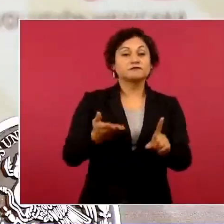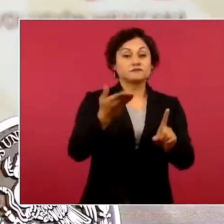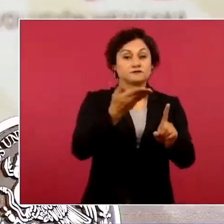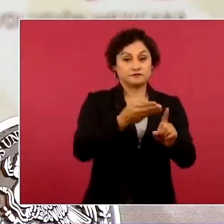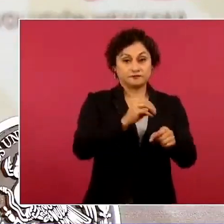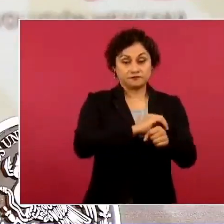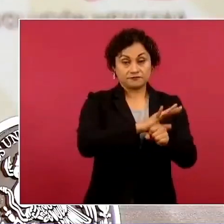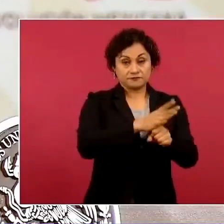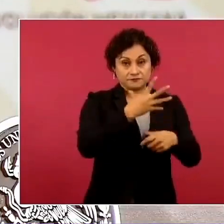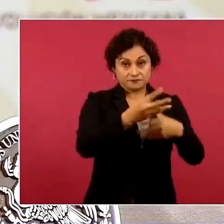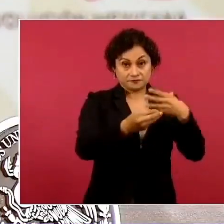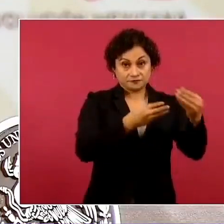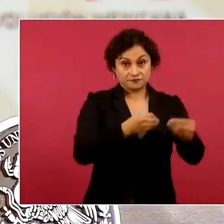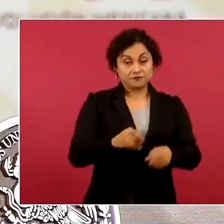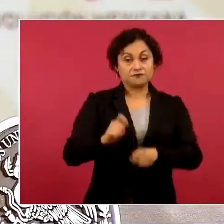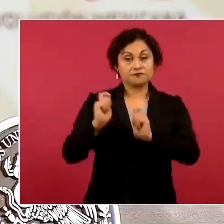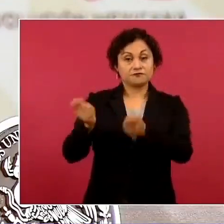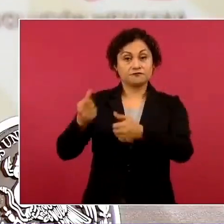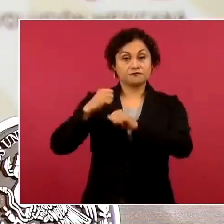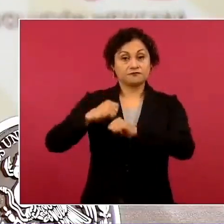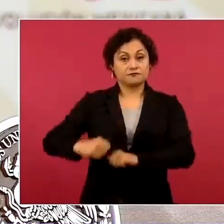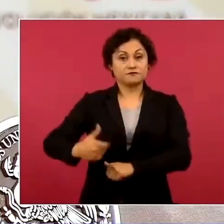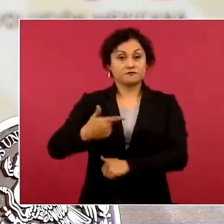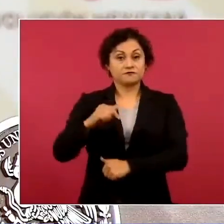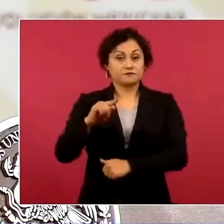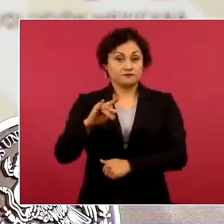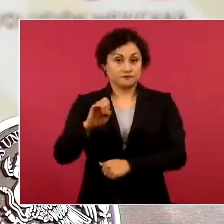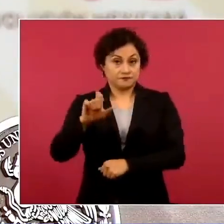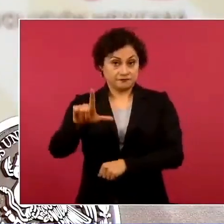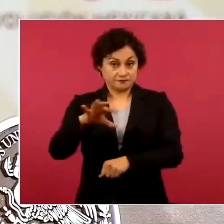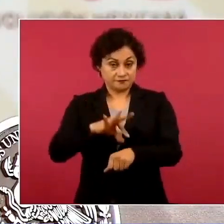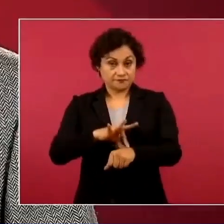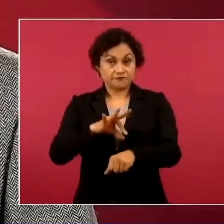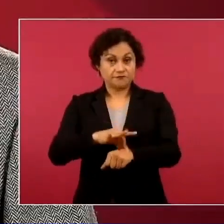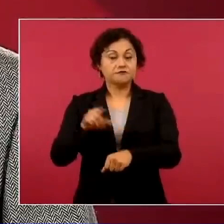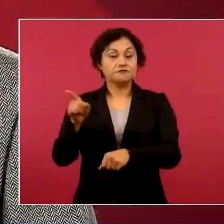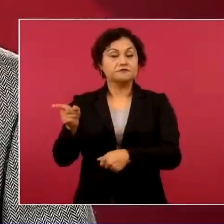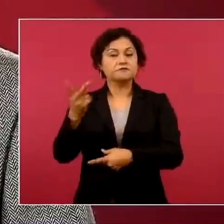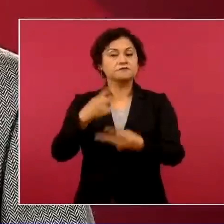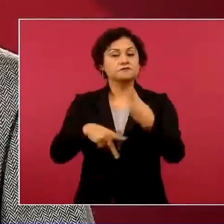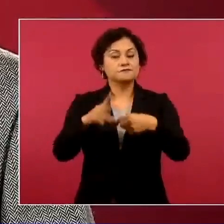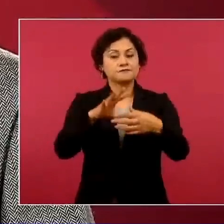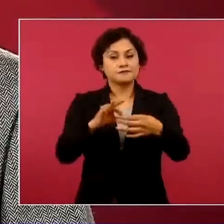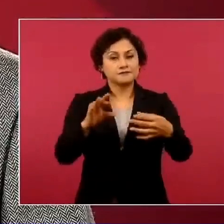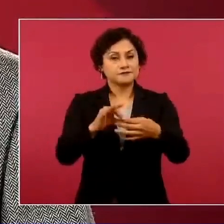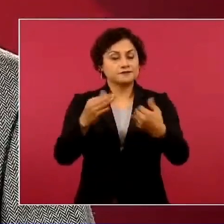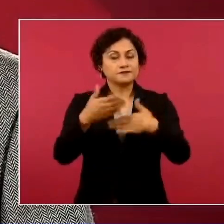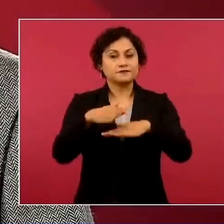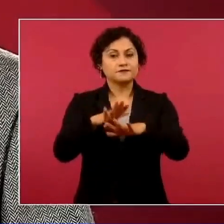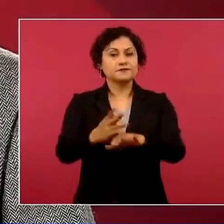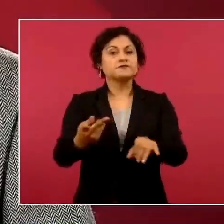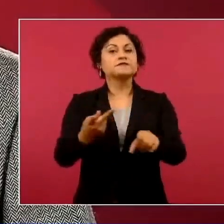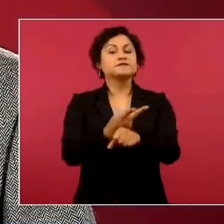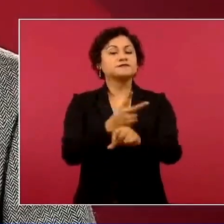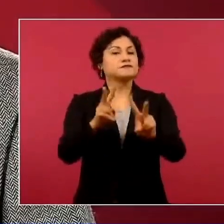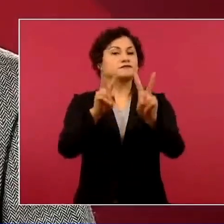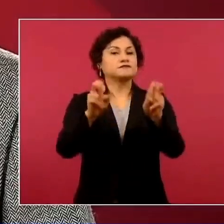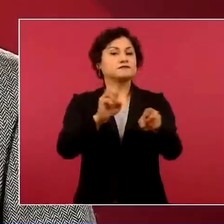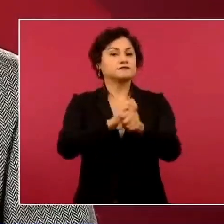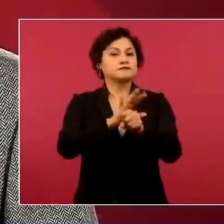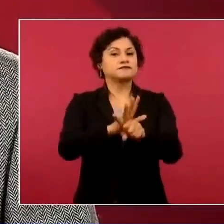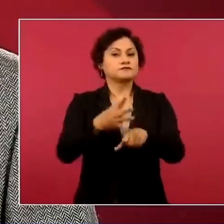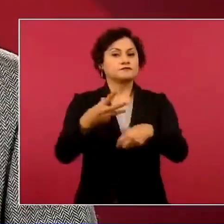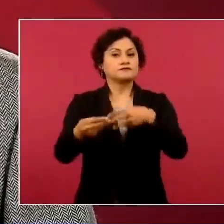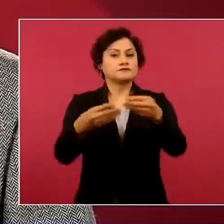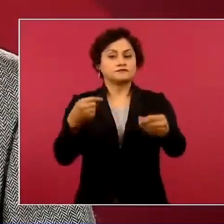doctor Hugo López-Gatell, quien nos señalará cuál es el estado que guarda la pandemia al cerrar la